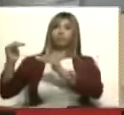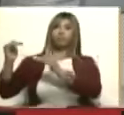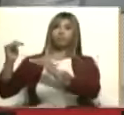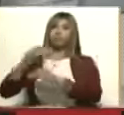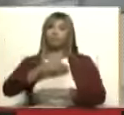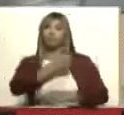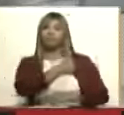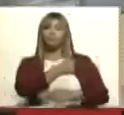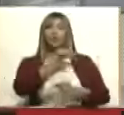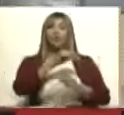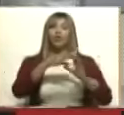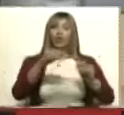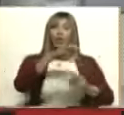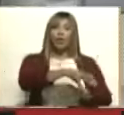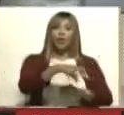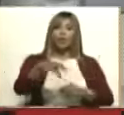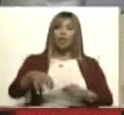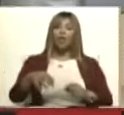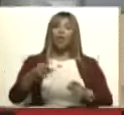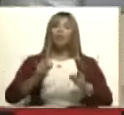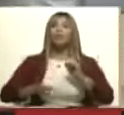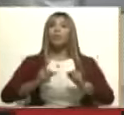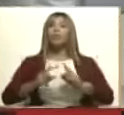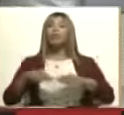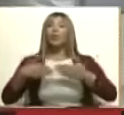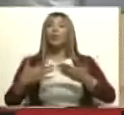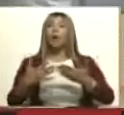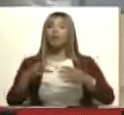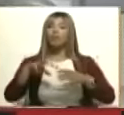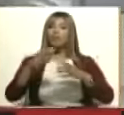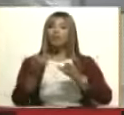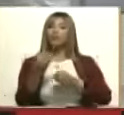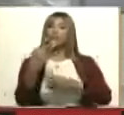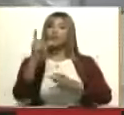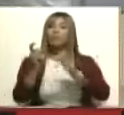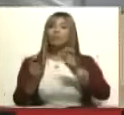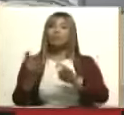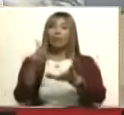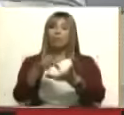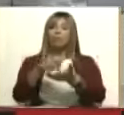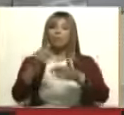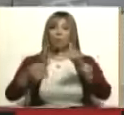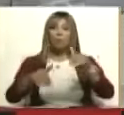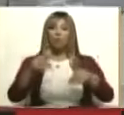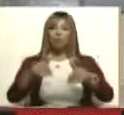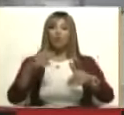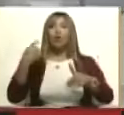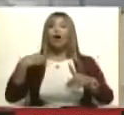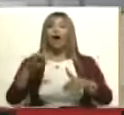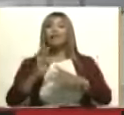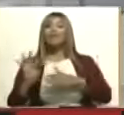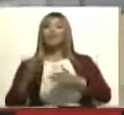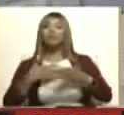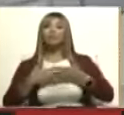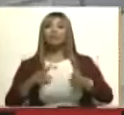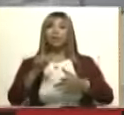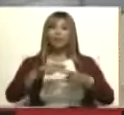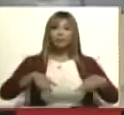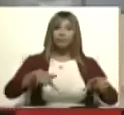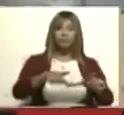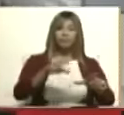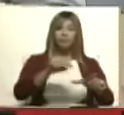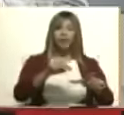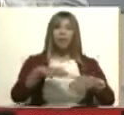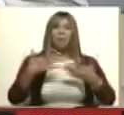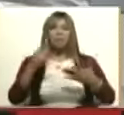en cada estado, dependiendo obviamente proporcional al número de votantes y habitantes, tenemos fiscales dispuestos en esa sala situacional.